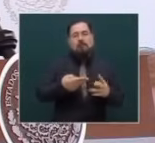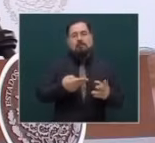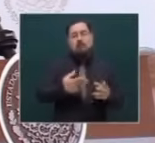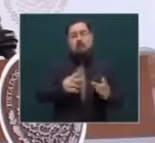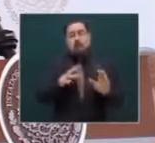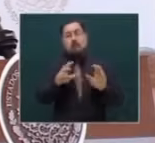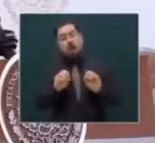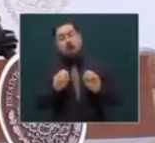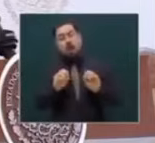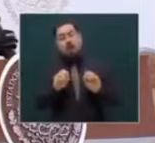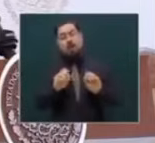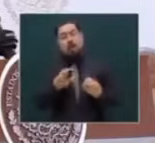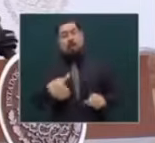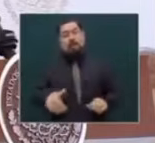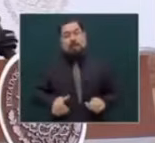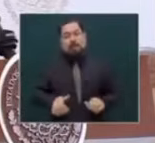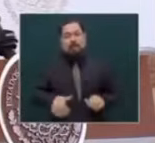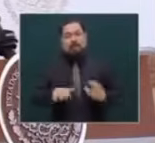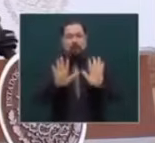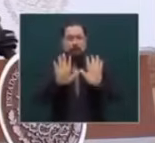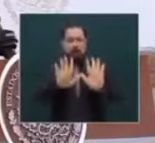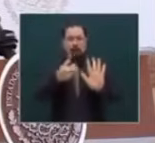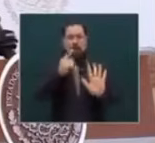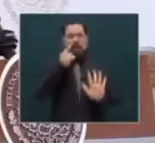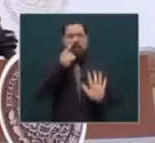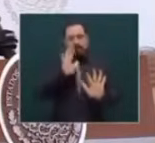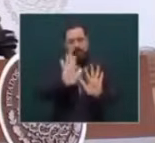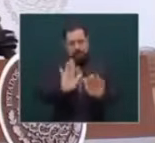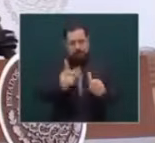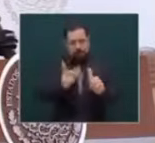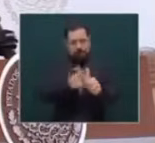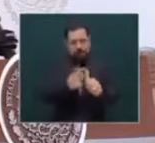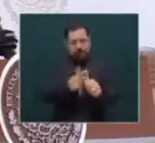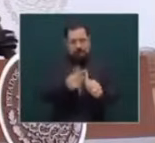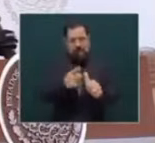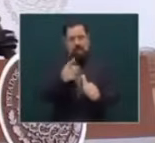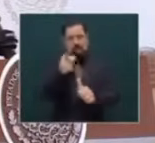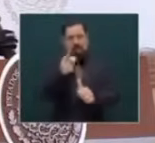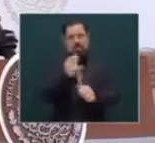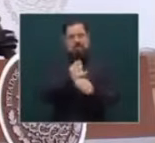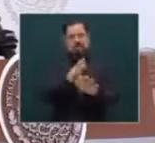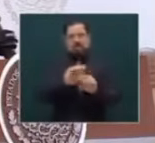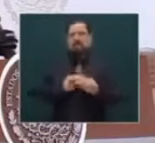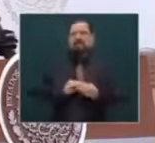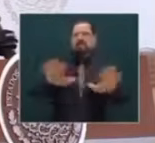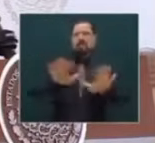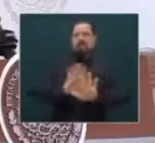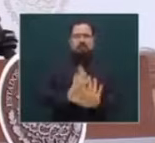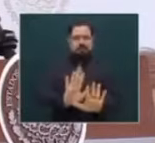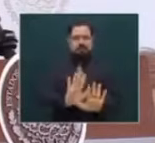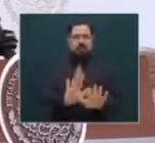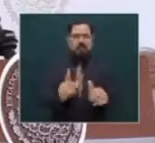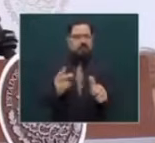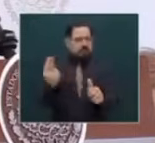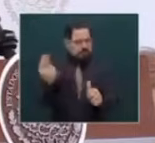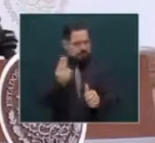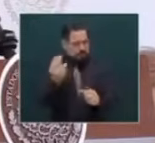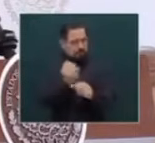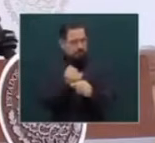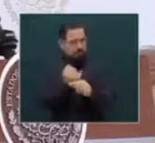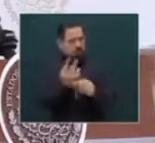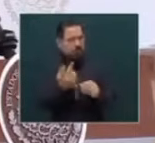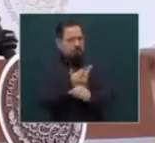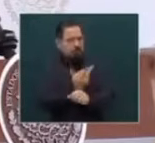la que lamentablemente hay mucha gente que todavía tiene demasiados tabús al respecto de la comunidad y pues muchas veces hemos sido testigo de que